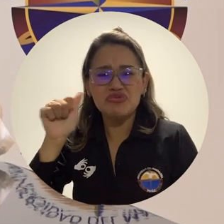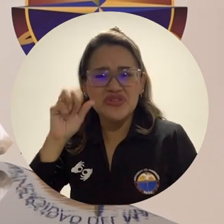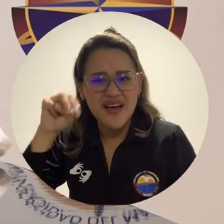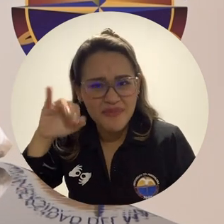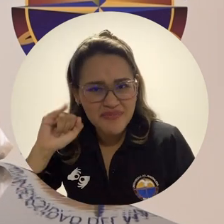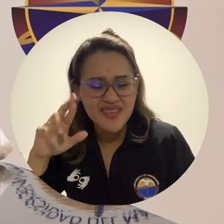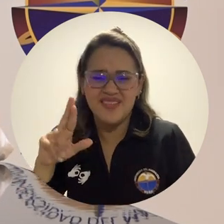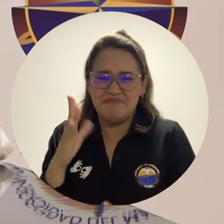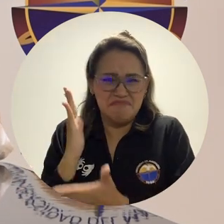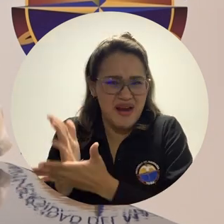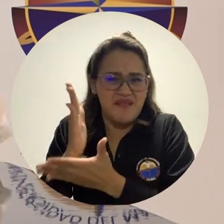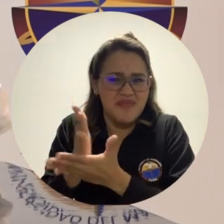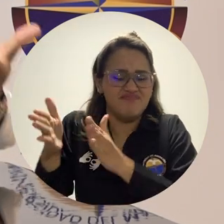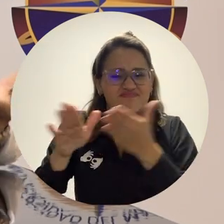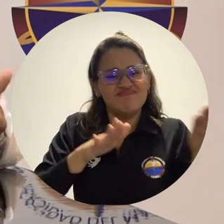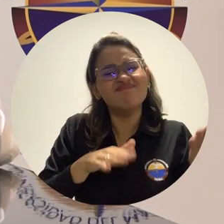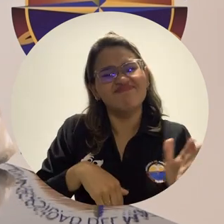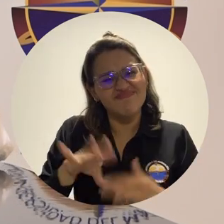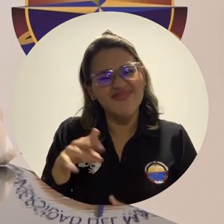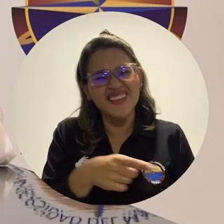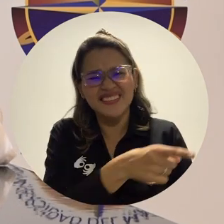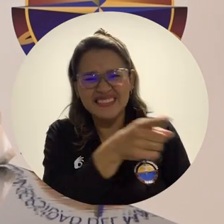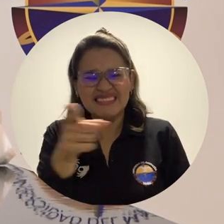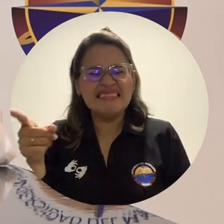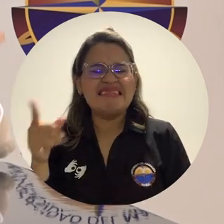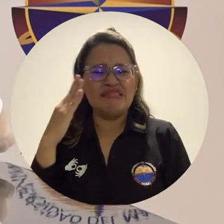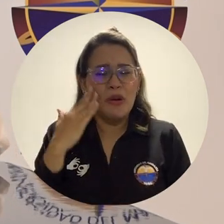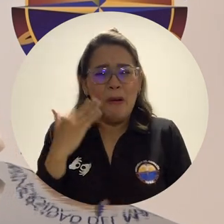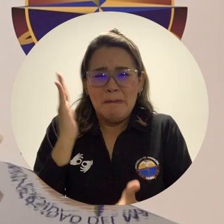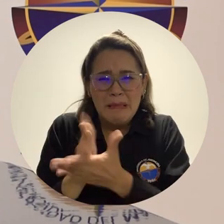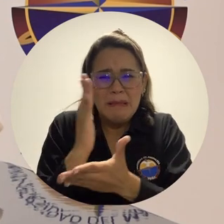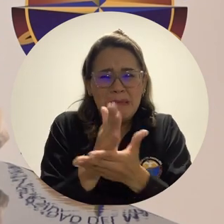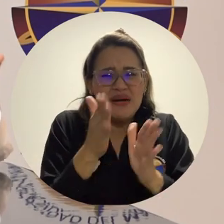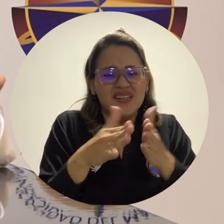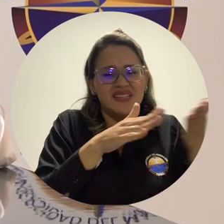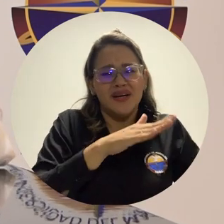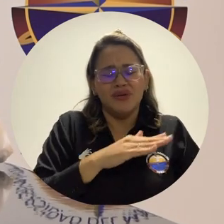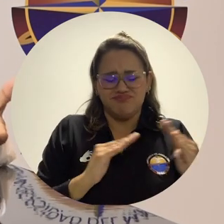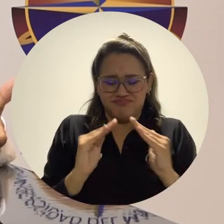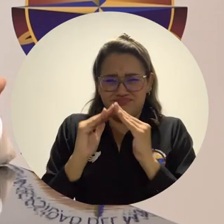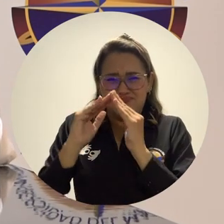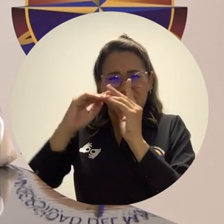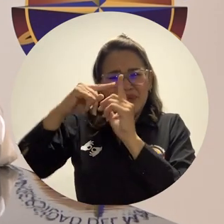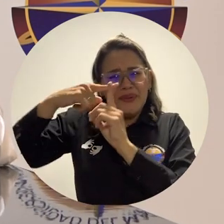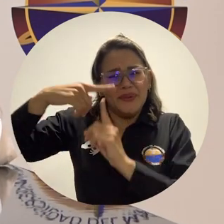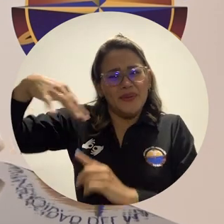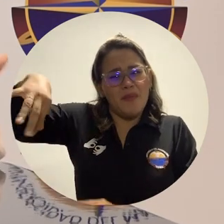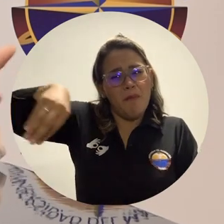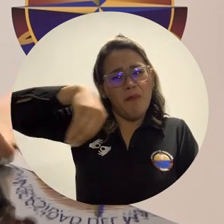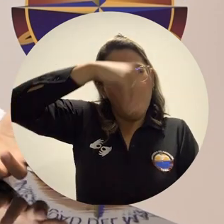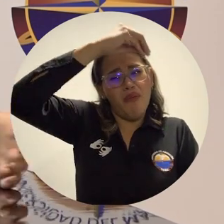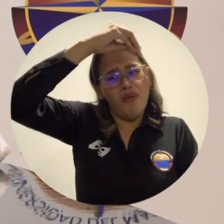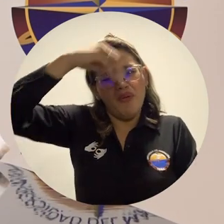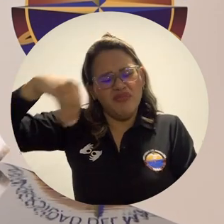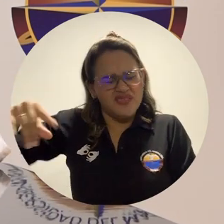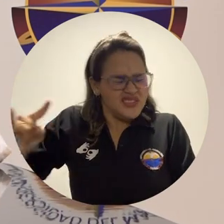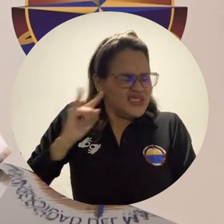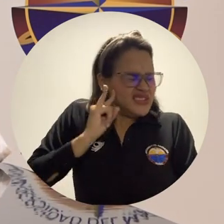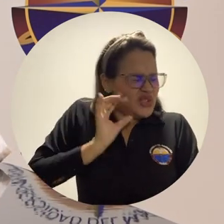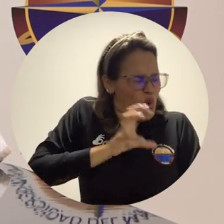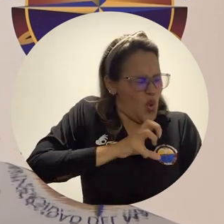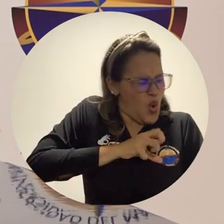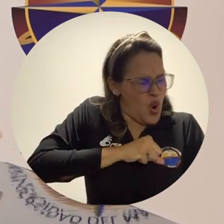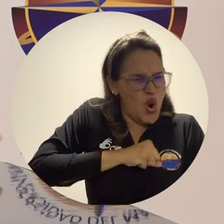Elkin, en marzo sonaron por Samir, pero también por cientos de jóvenes que en este momento están quitándose la vida en el